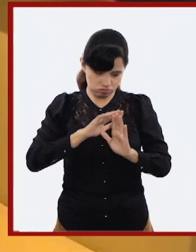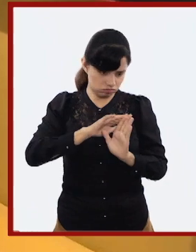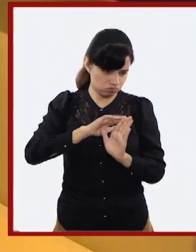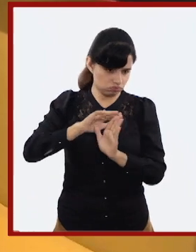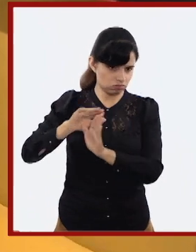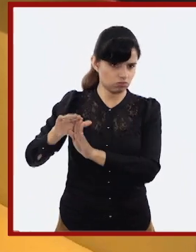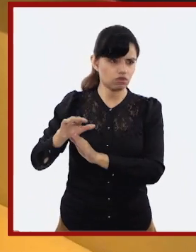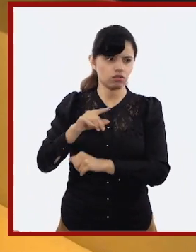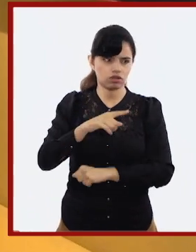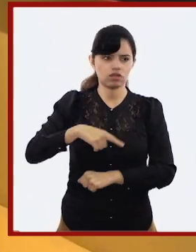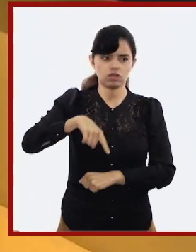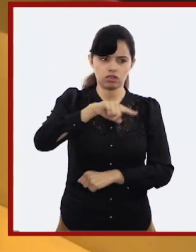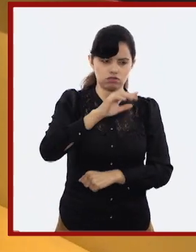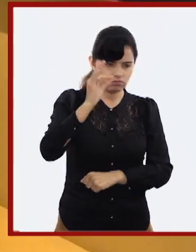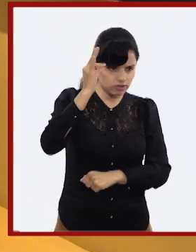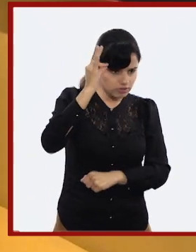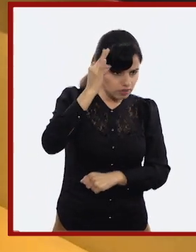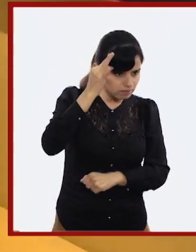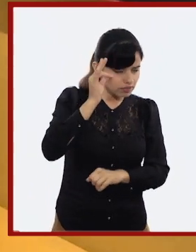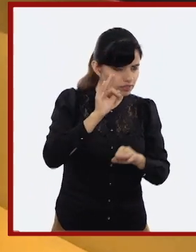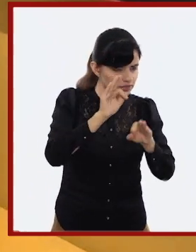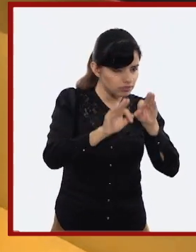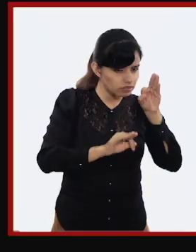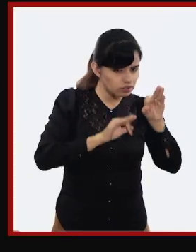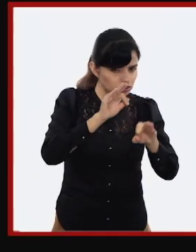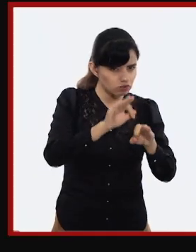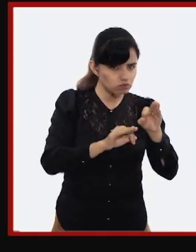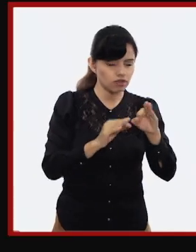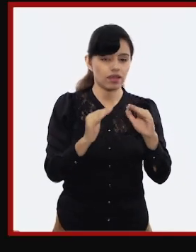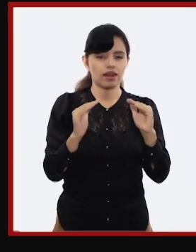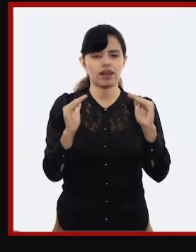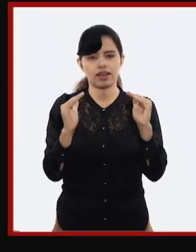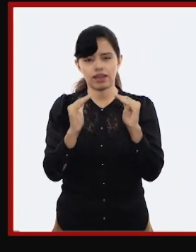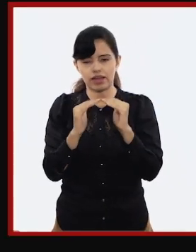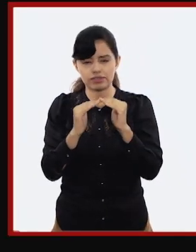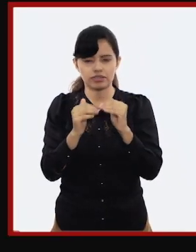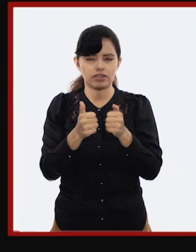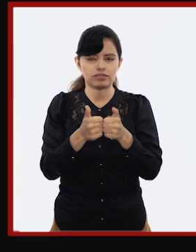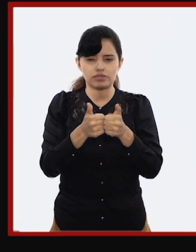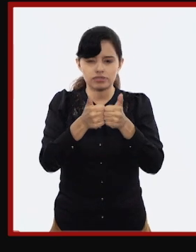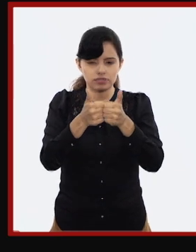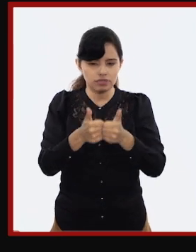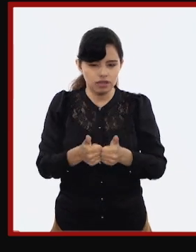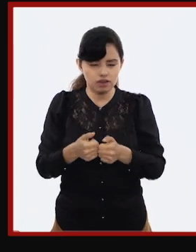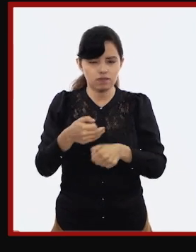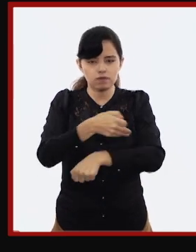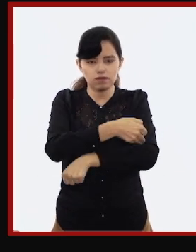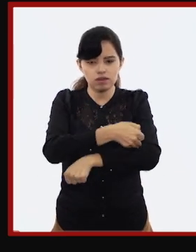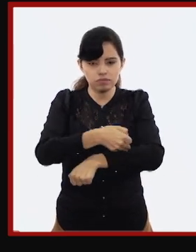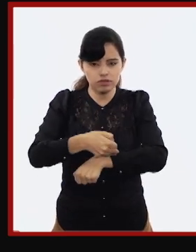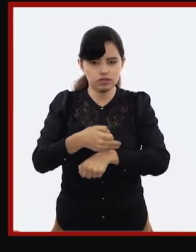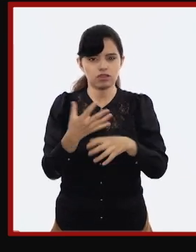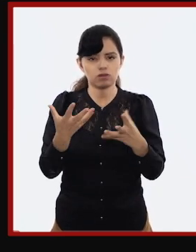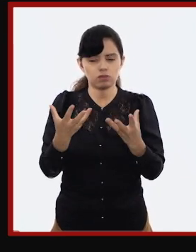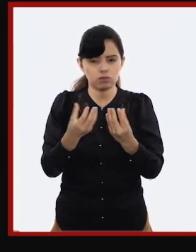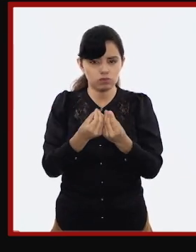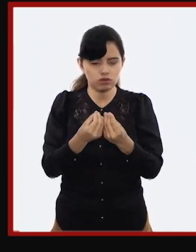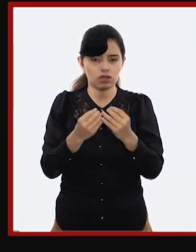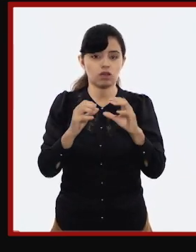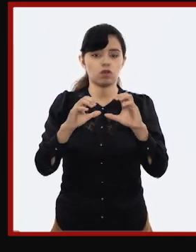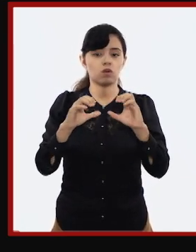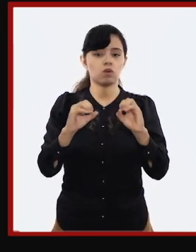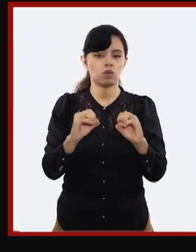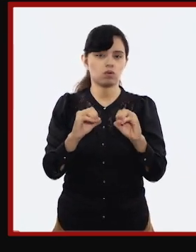los demás. Entonces debe estar recluida en la casa familiar o en